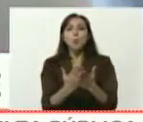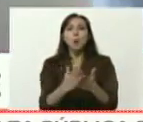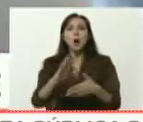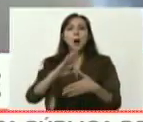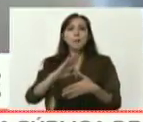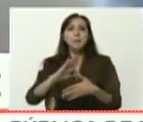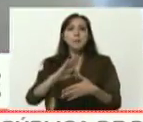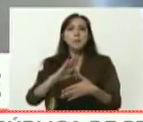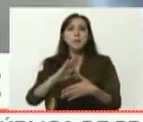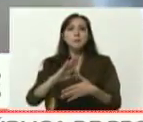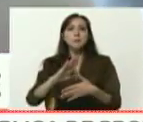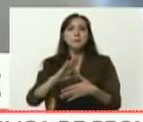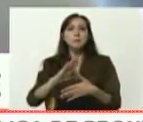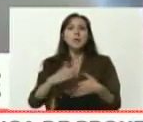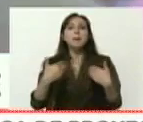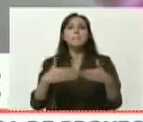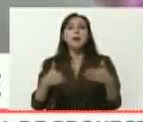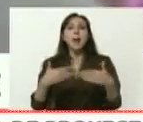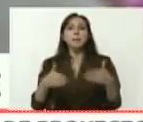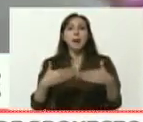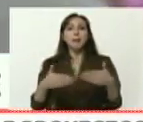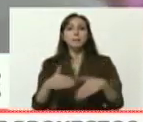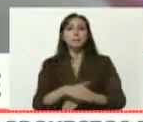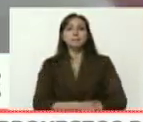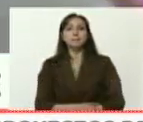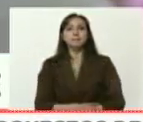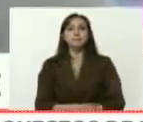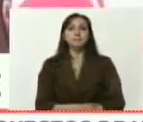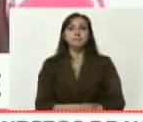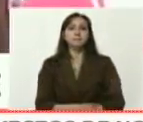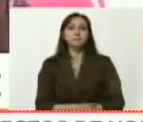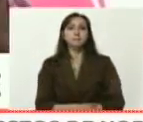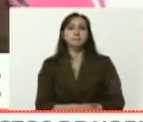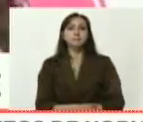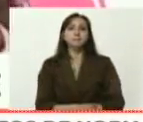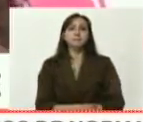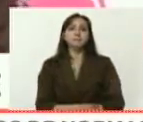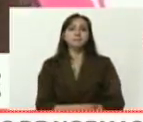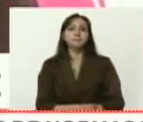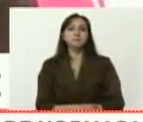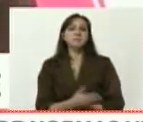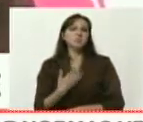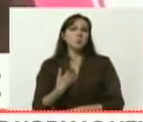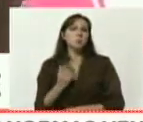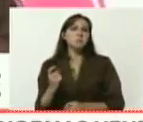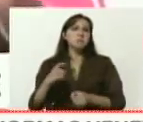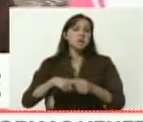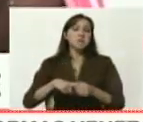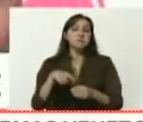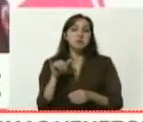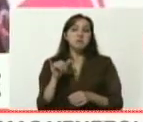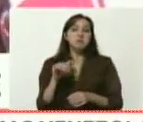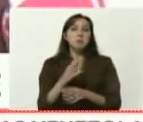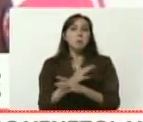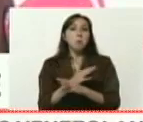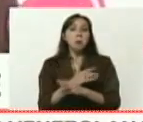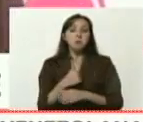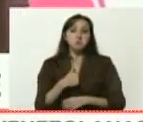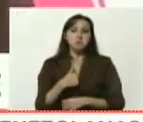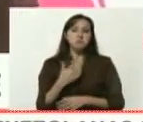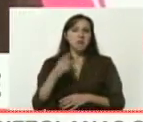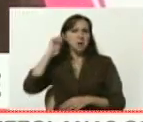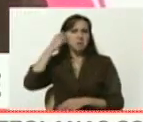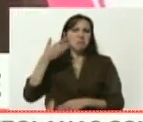Panamá. Casi caigo en ese juego. Fíjense, yo era cabo primero. Estaba estudiando para